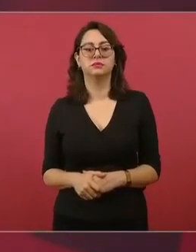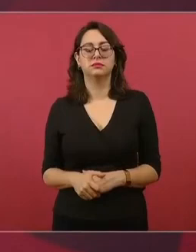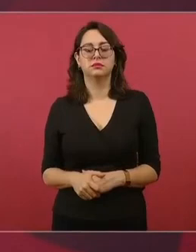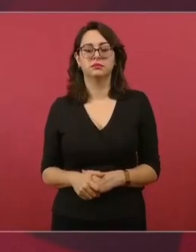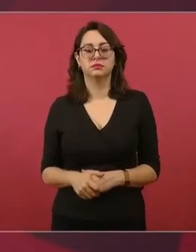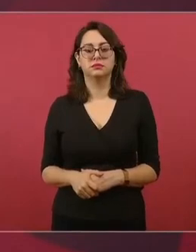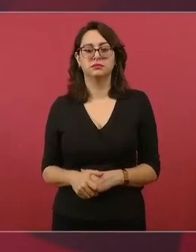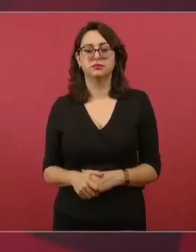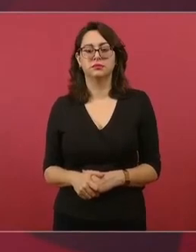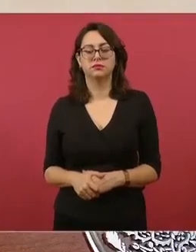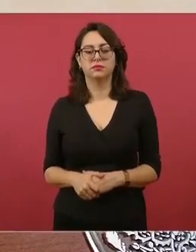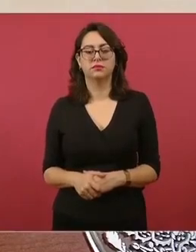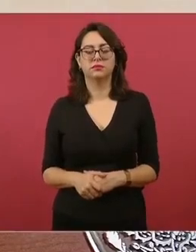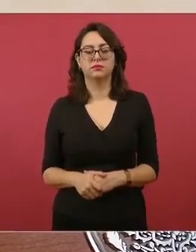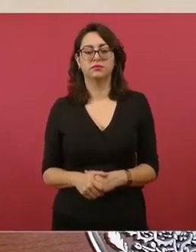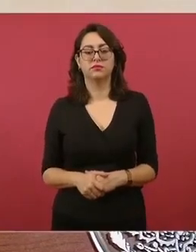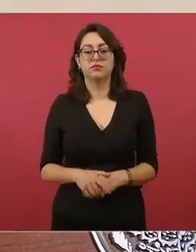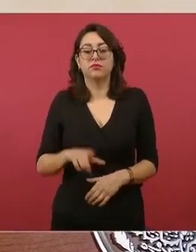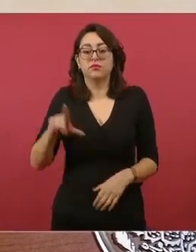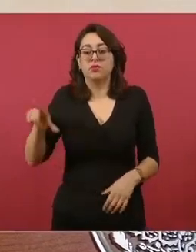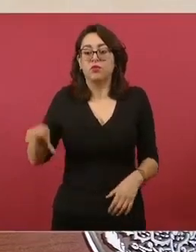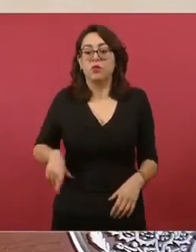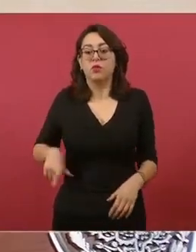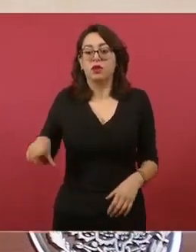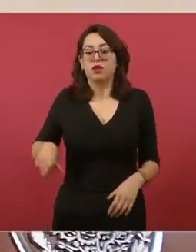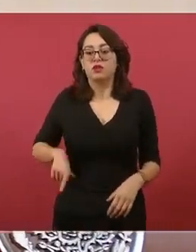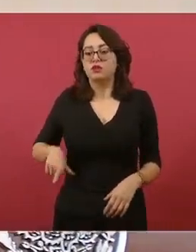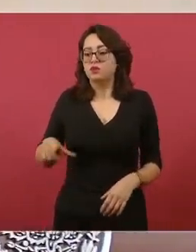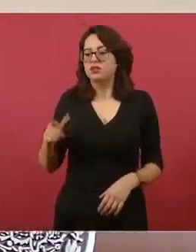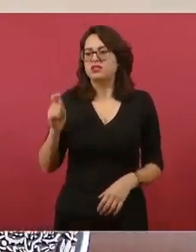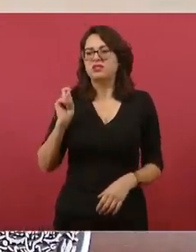porque gobernar es servir,